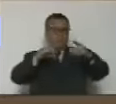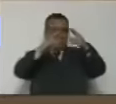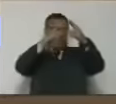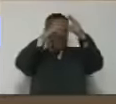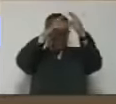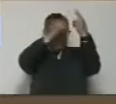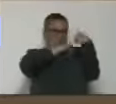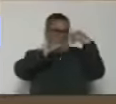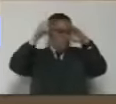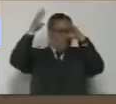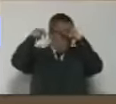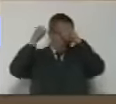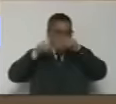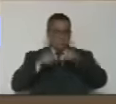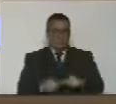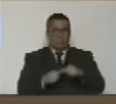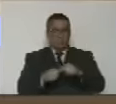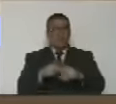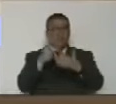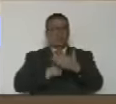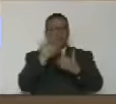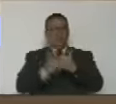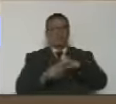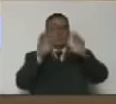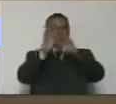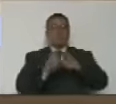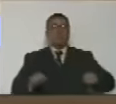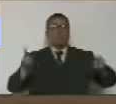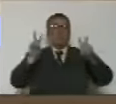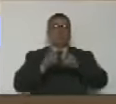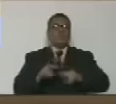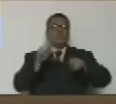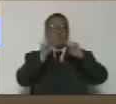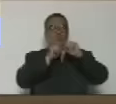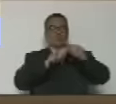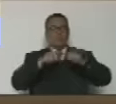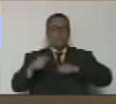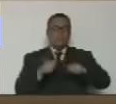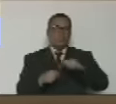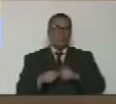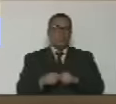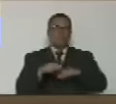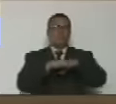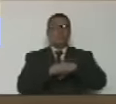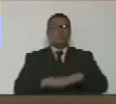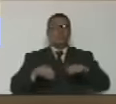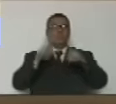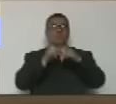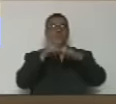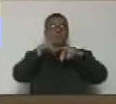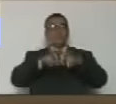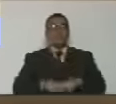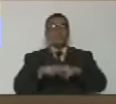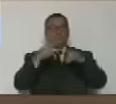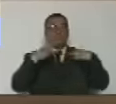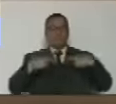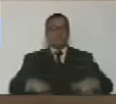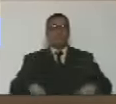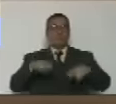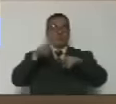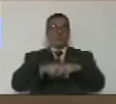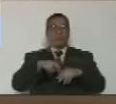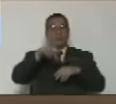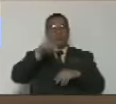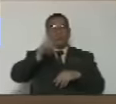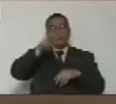embajadora representante permanente en el programa de las Naciones Unidas para los asuntos, para los asentamientos humanos, con sede en